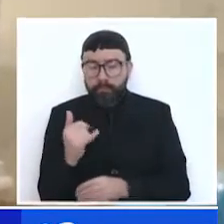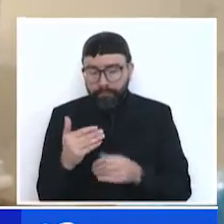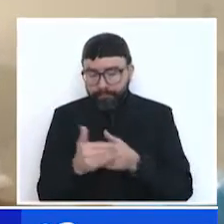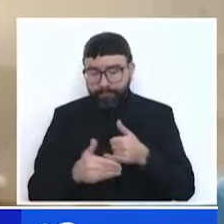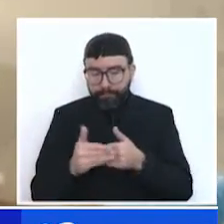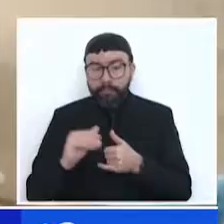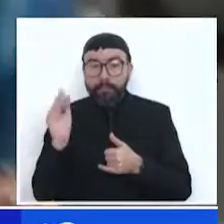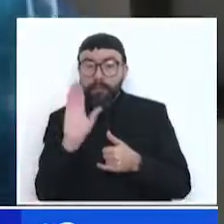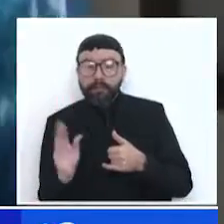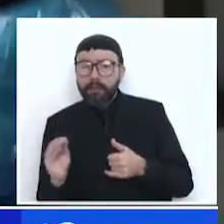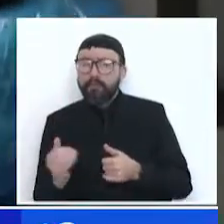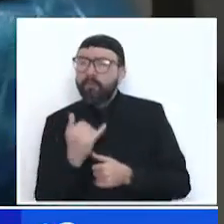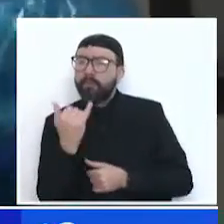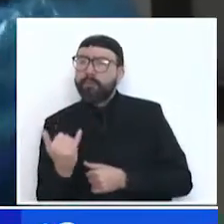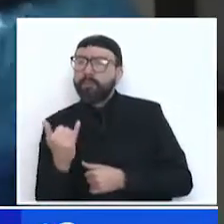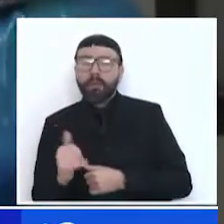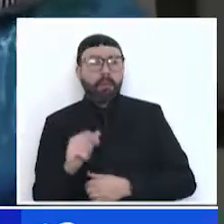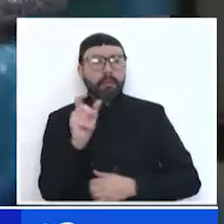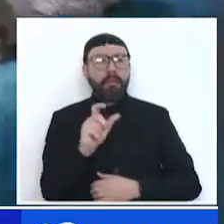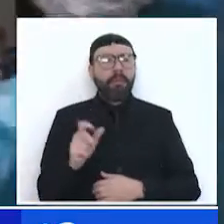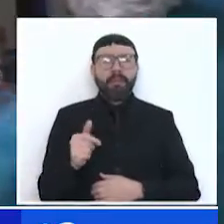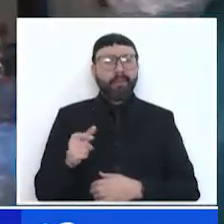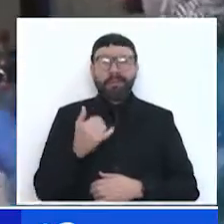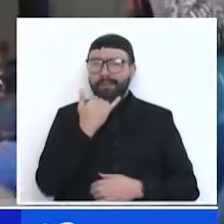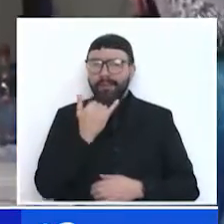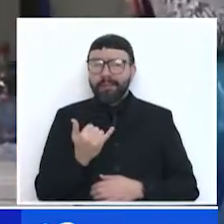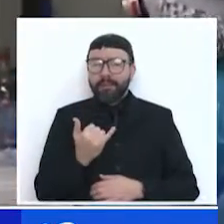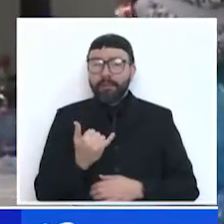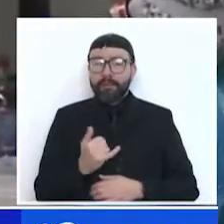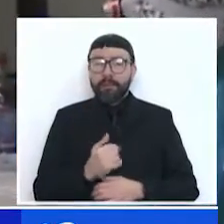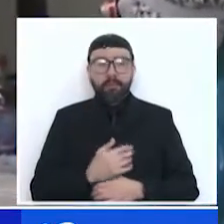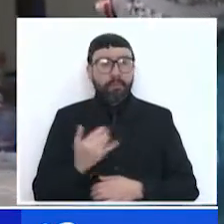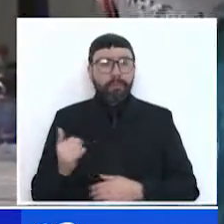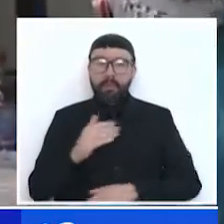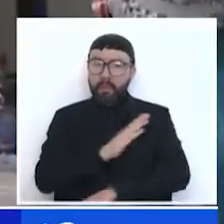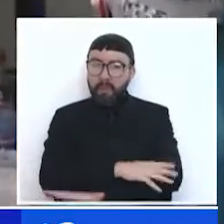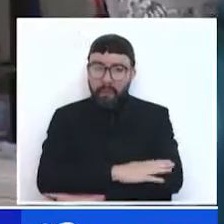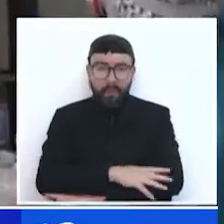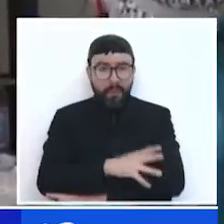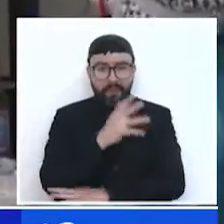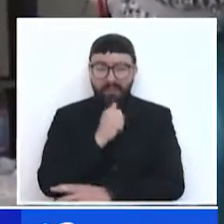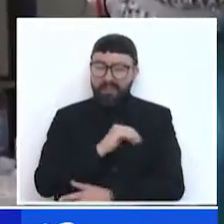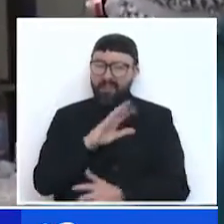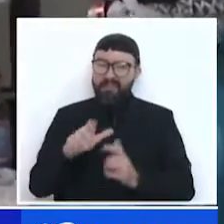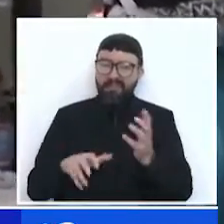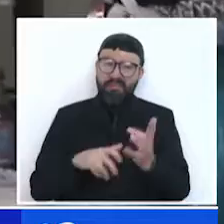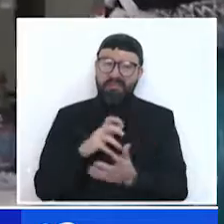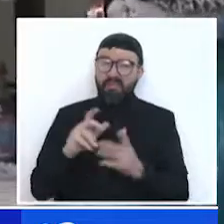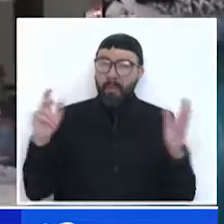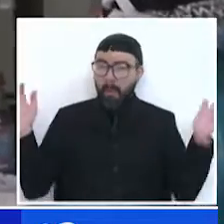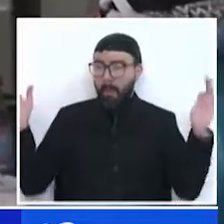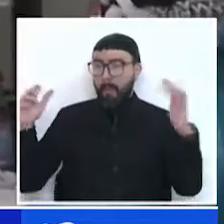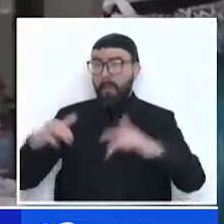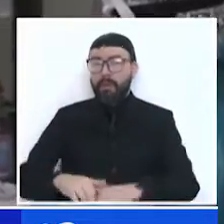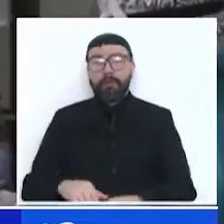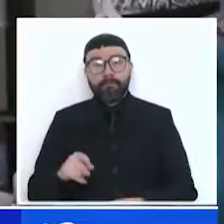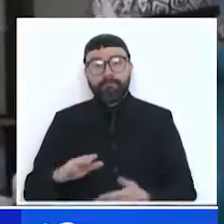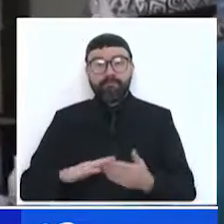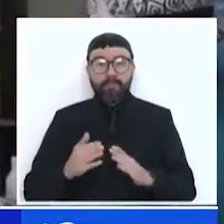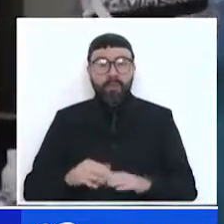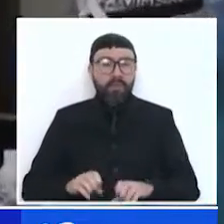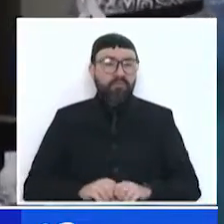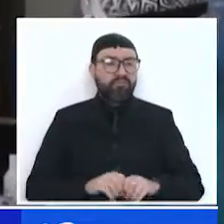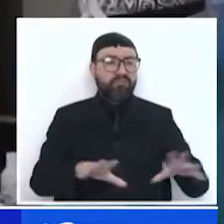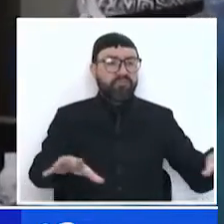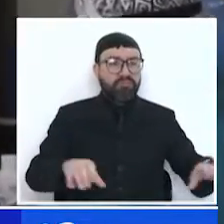las personas estamos o están en disciplina social, estamos en una transmisión comunitaria y a